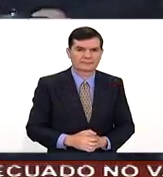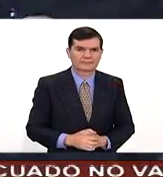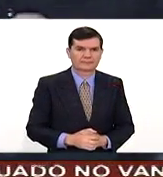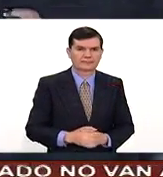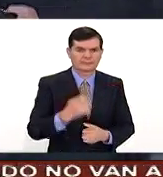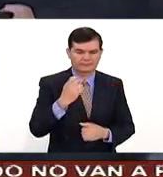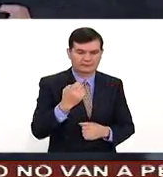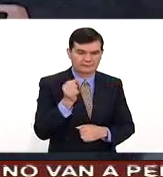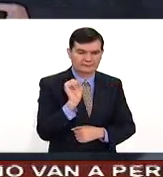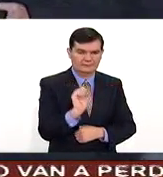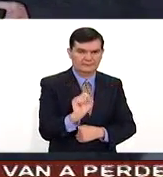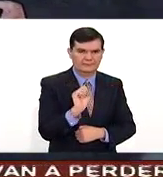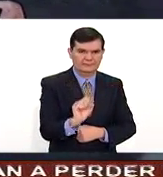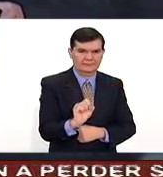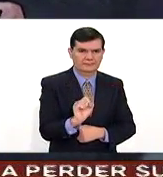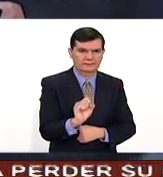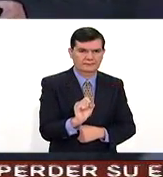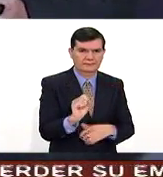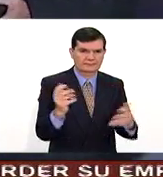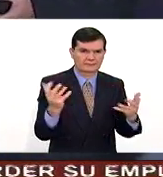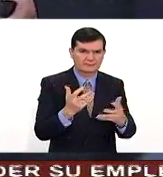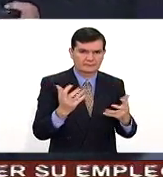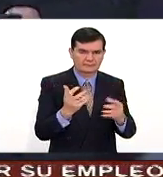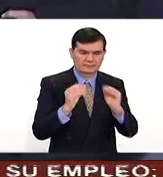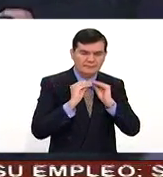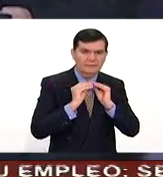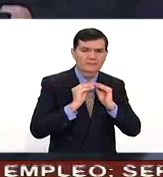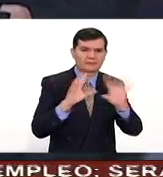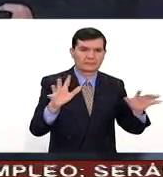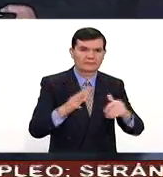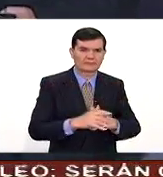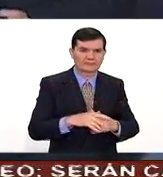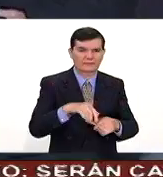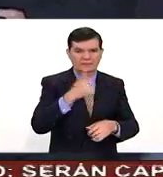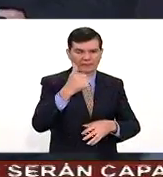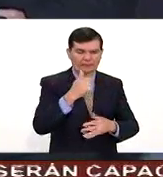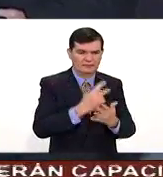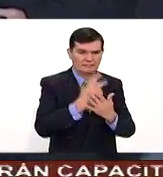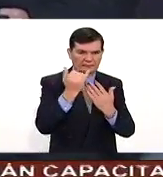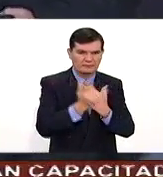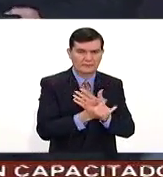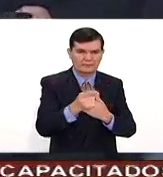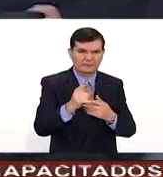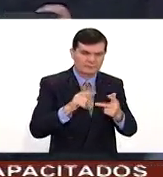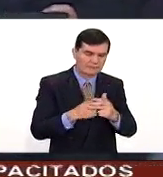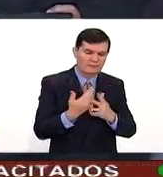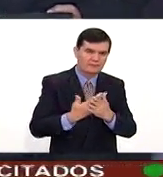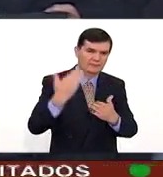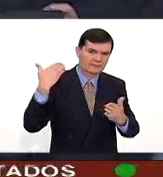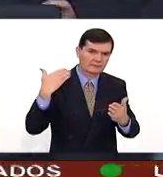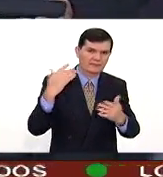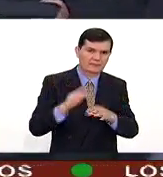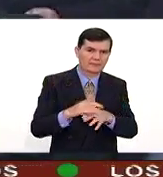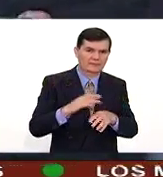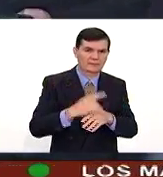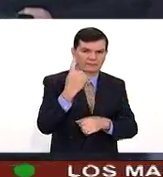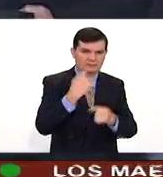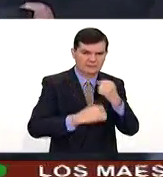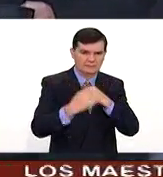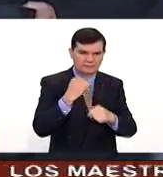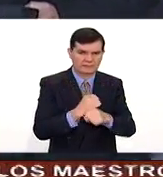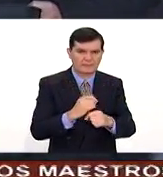Este próximo sábado vamos a sacar al aire otro proyecto que iniciamos hace un